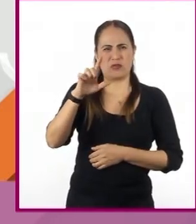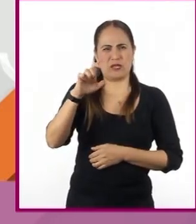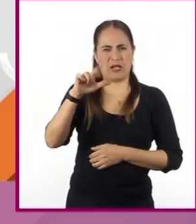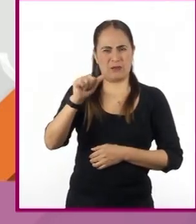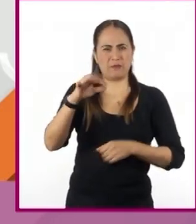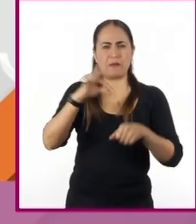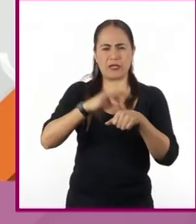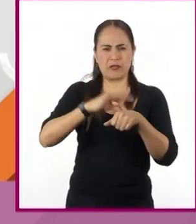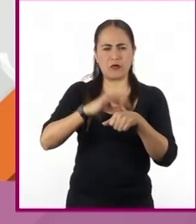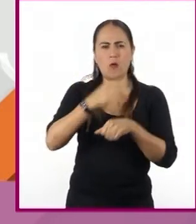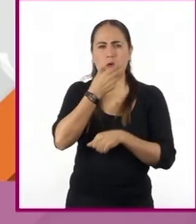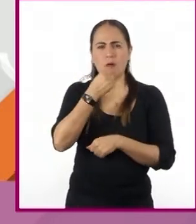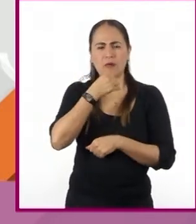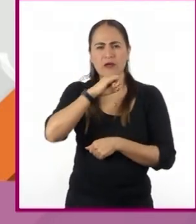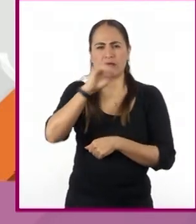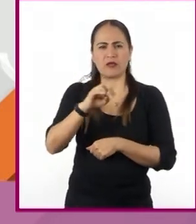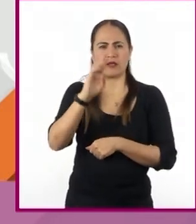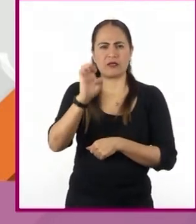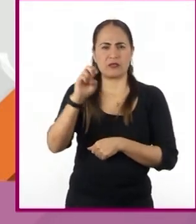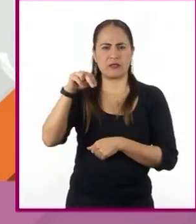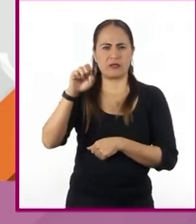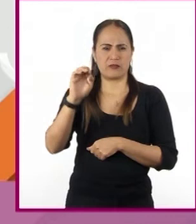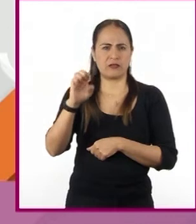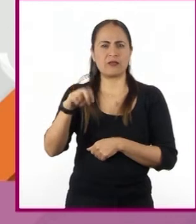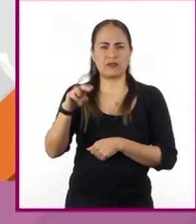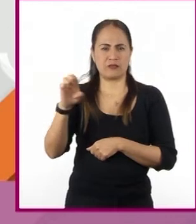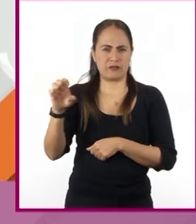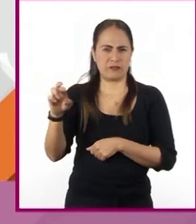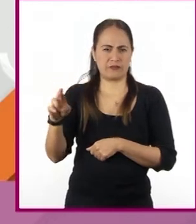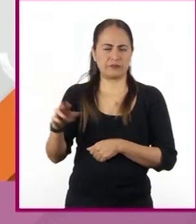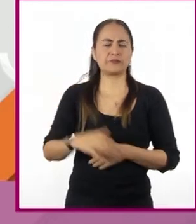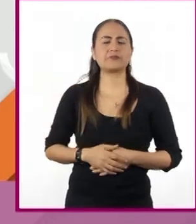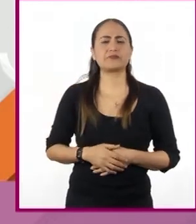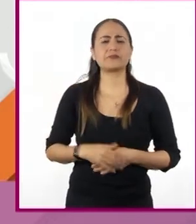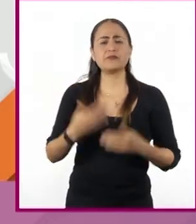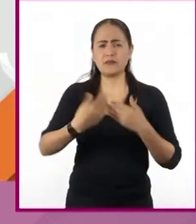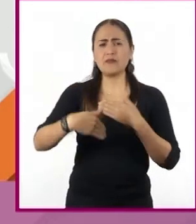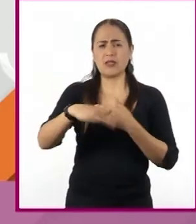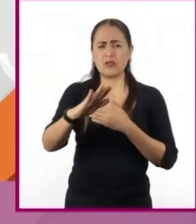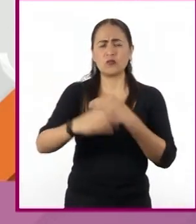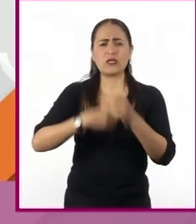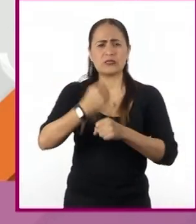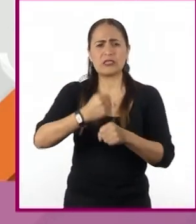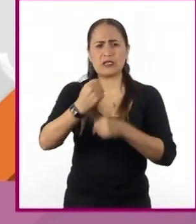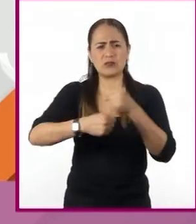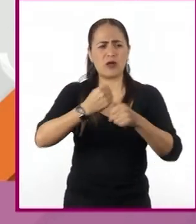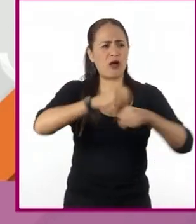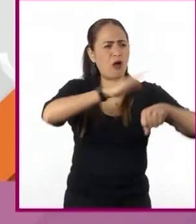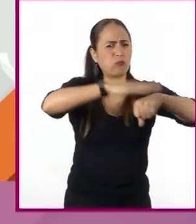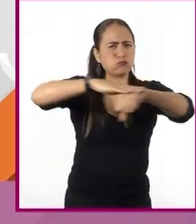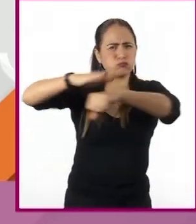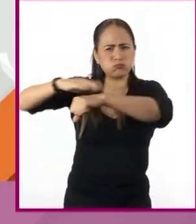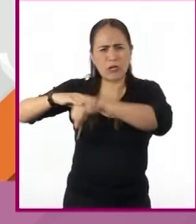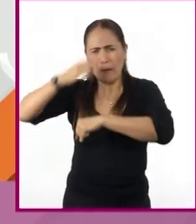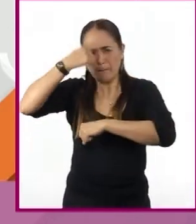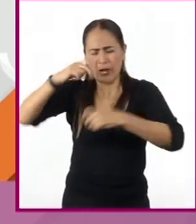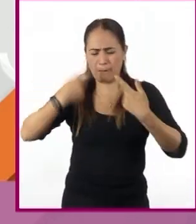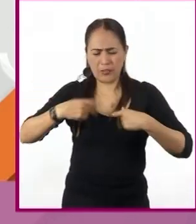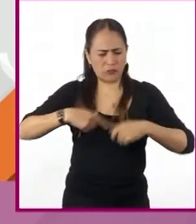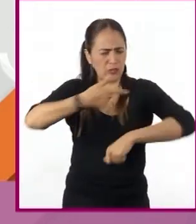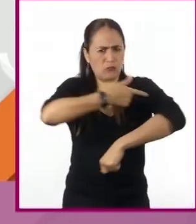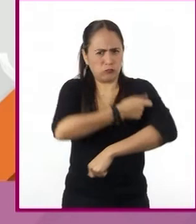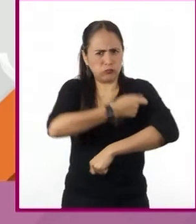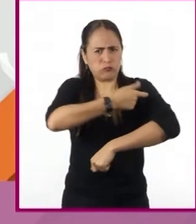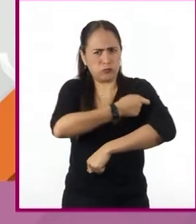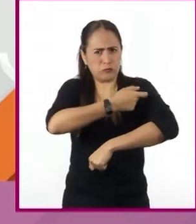en 1796. Durante los años siguientes se hicieron muchas campañas de vacunación y eso